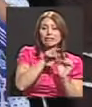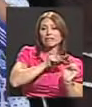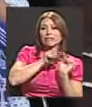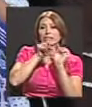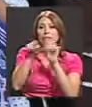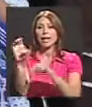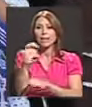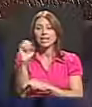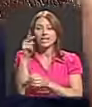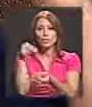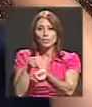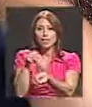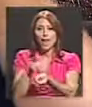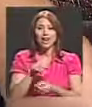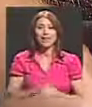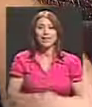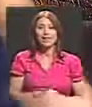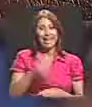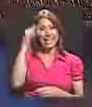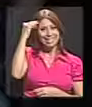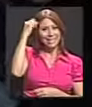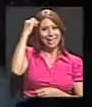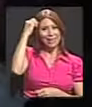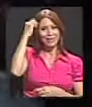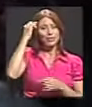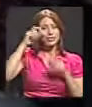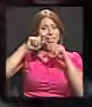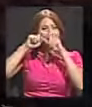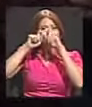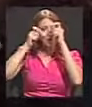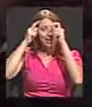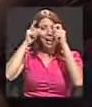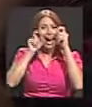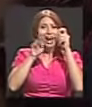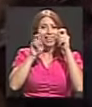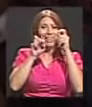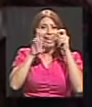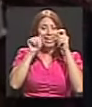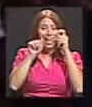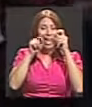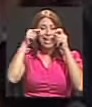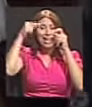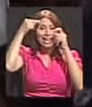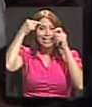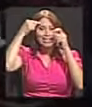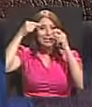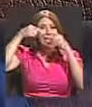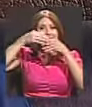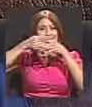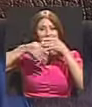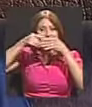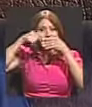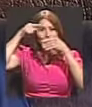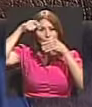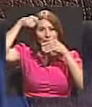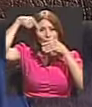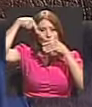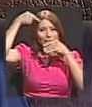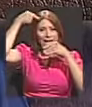a un hospital presentó una arteria en el cerebro es una gota de sangre que va adentro del cerebro